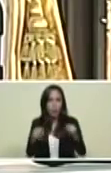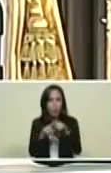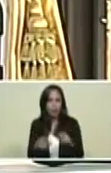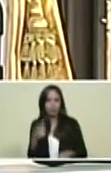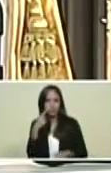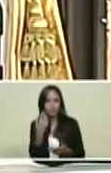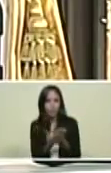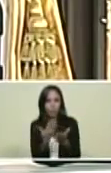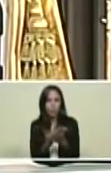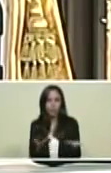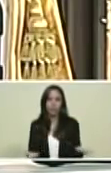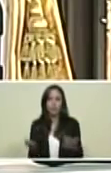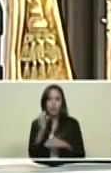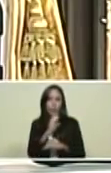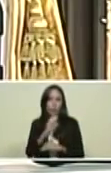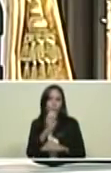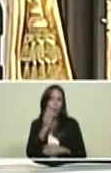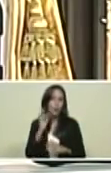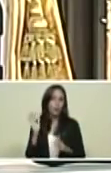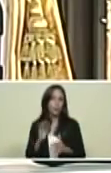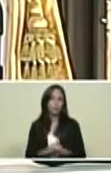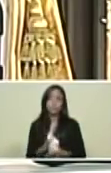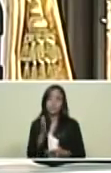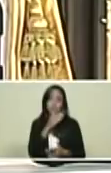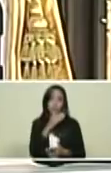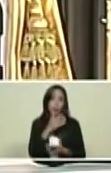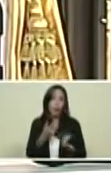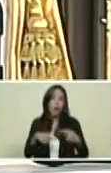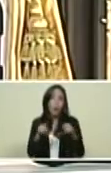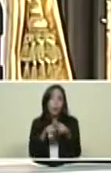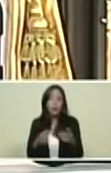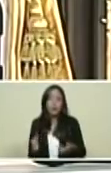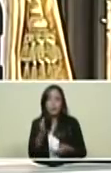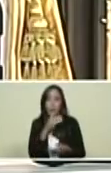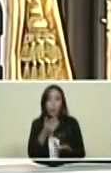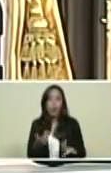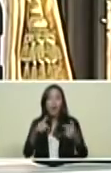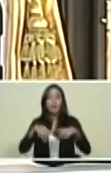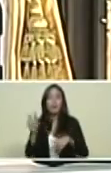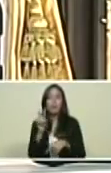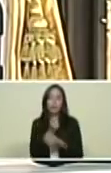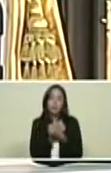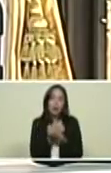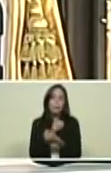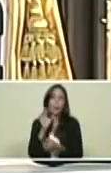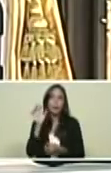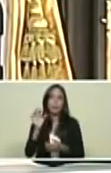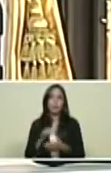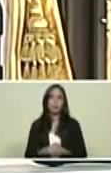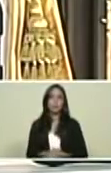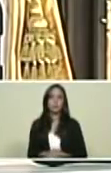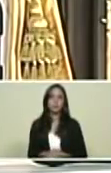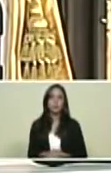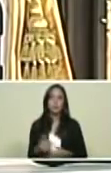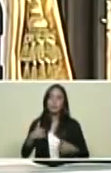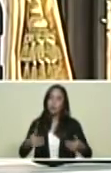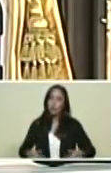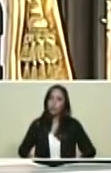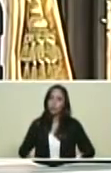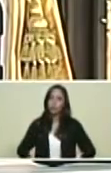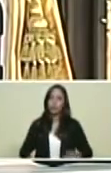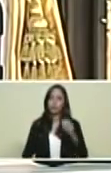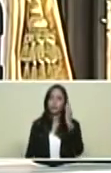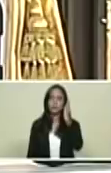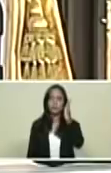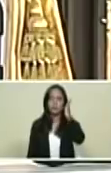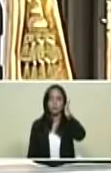vieron en Colombia? No, ¿verdad? Esta es Venezuela, nuestra amada patria. Y hacemos el esfuerzo con amor,